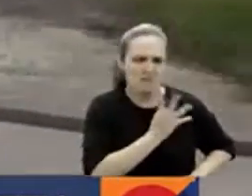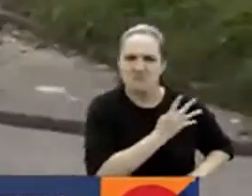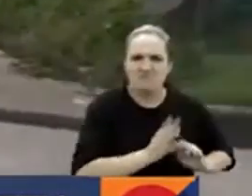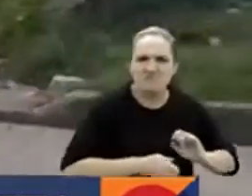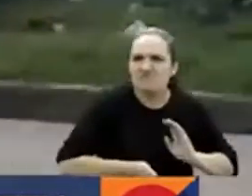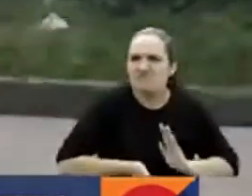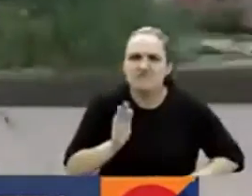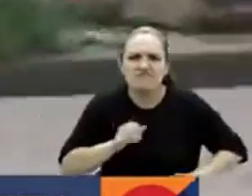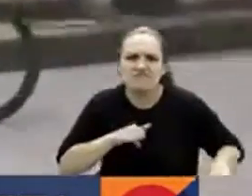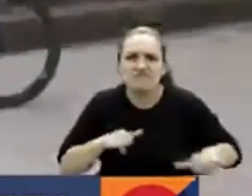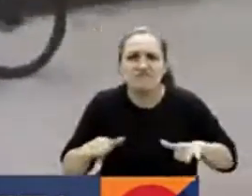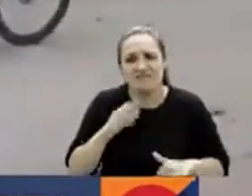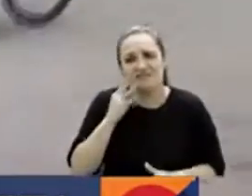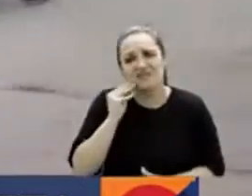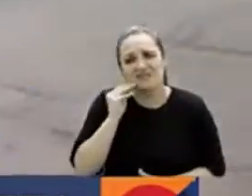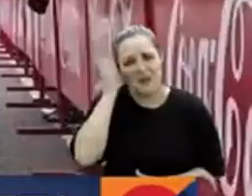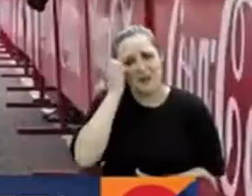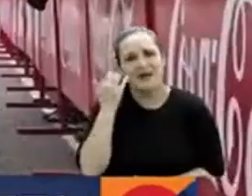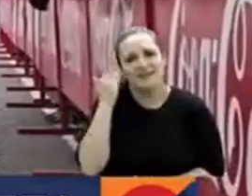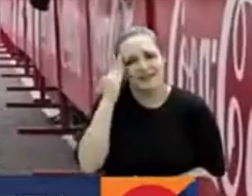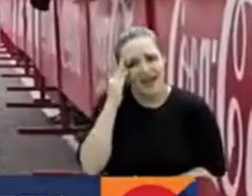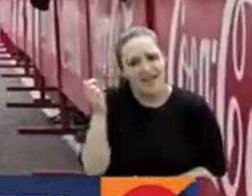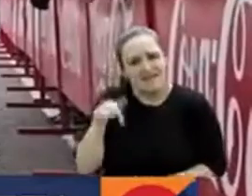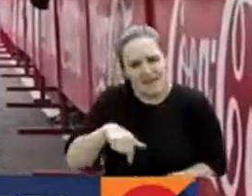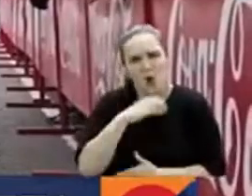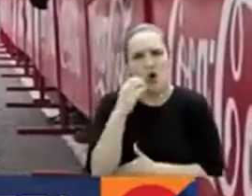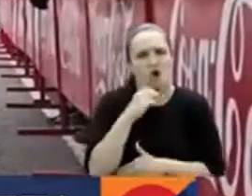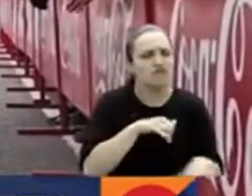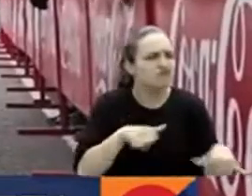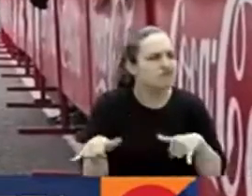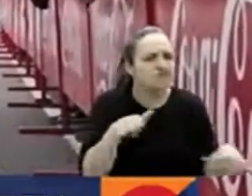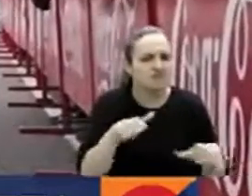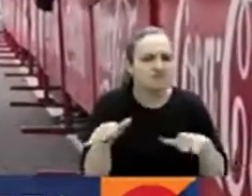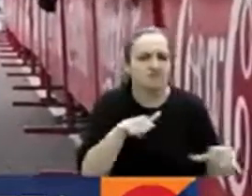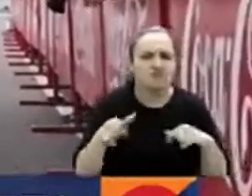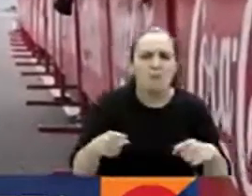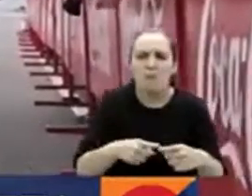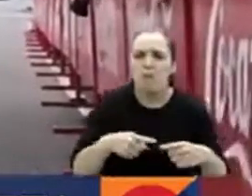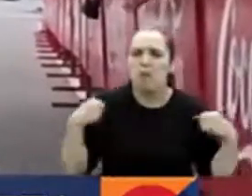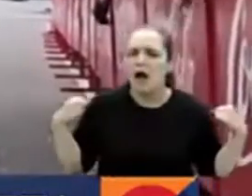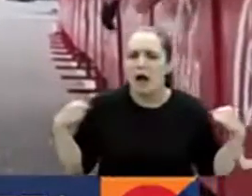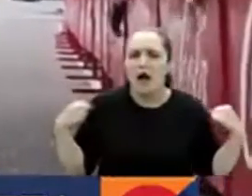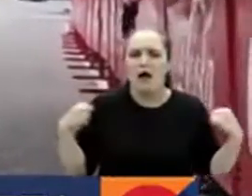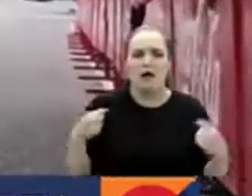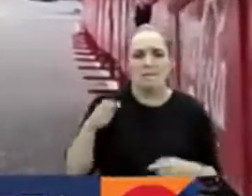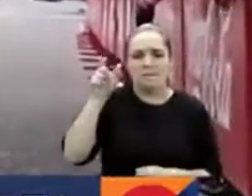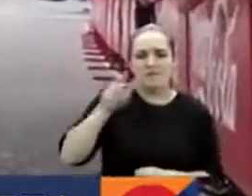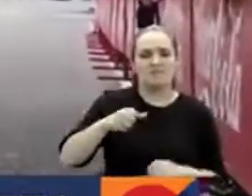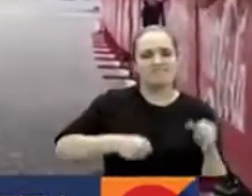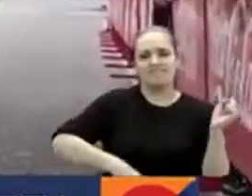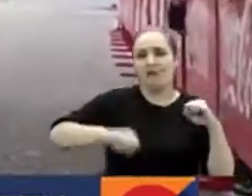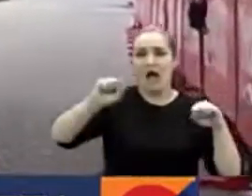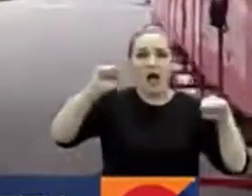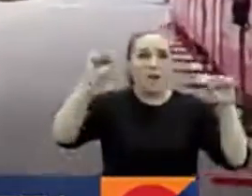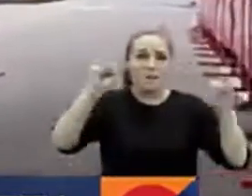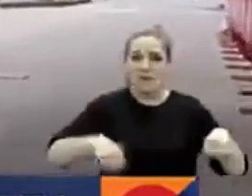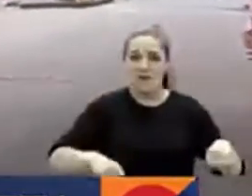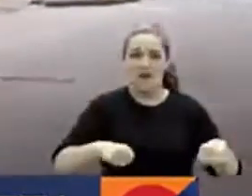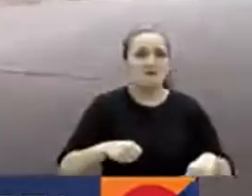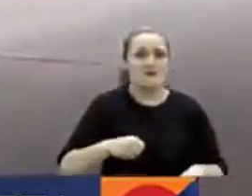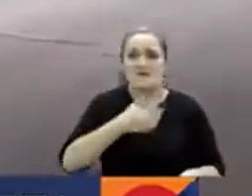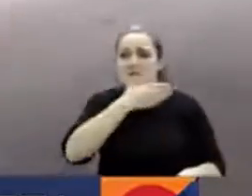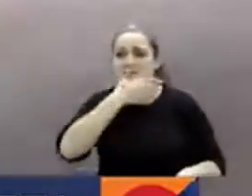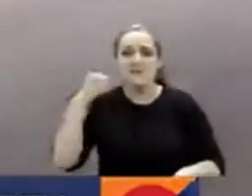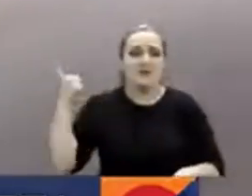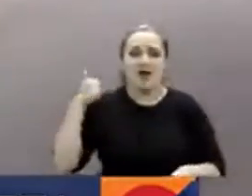su gran experiencia europea, arribó en solitario a la meta después de 93.5 kilómetros de recorrido y ratificar que a su regreso es la gran